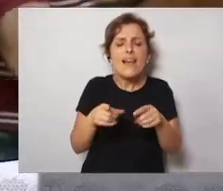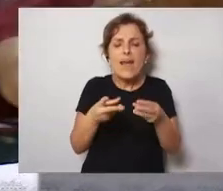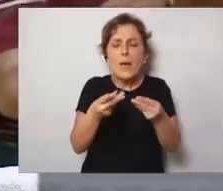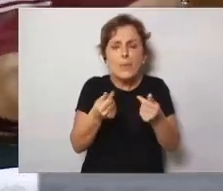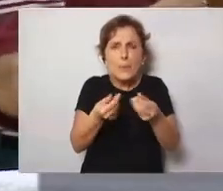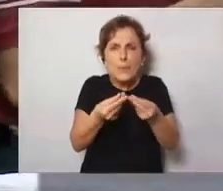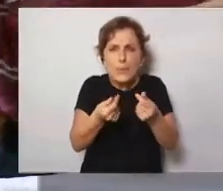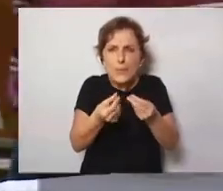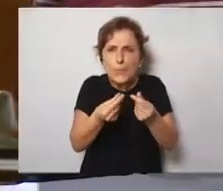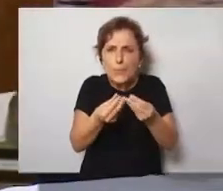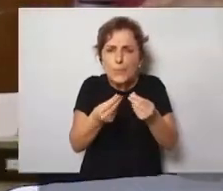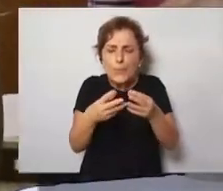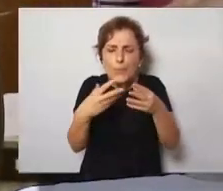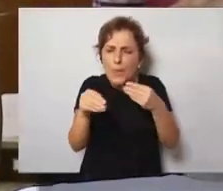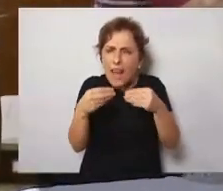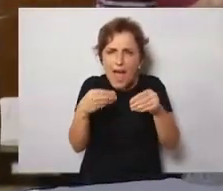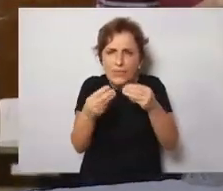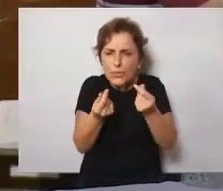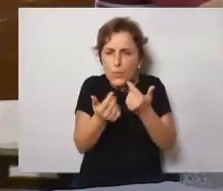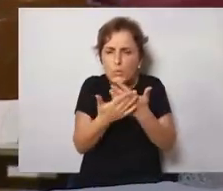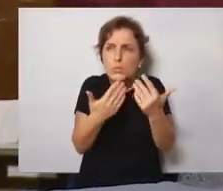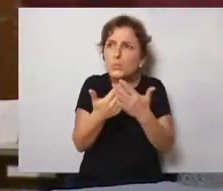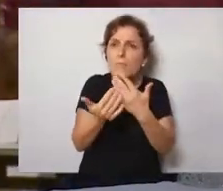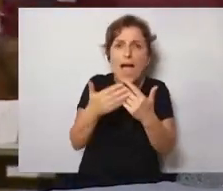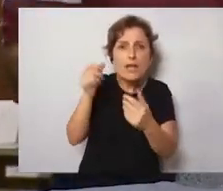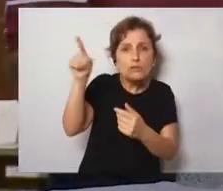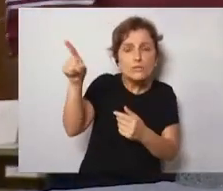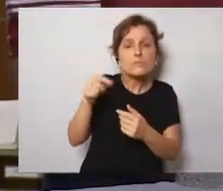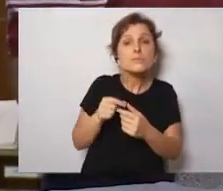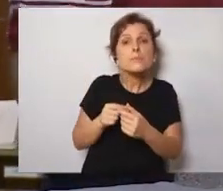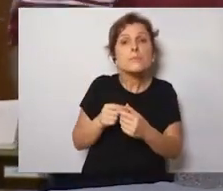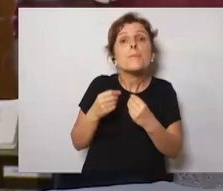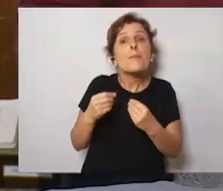arcilla me and case tus manos